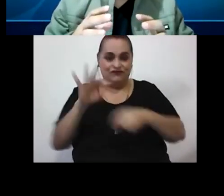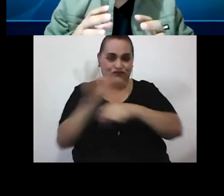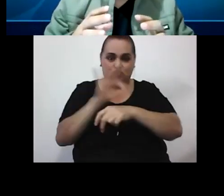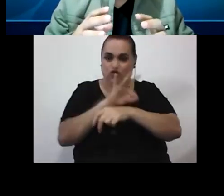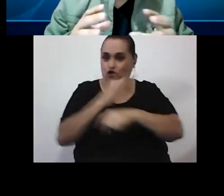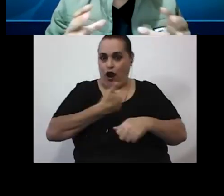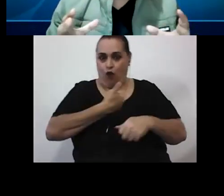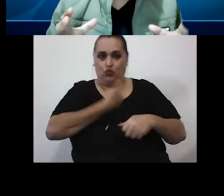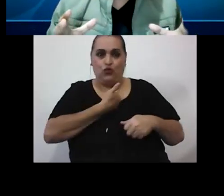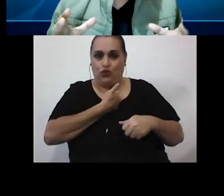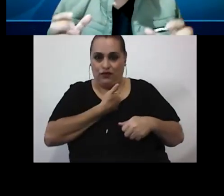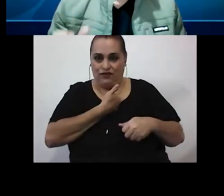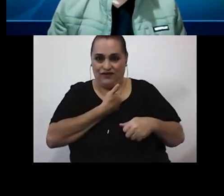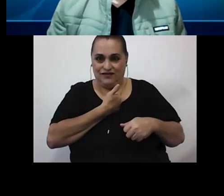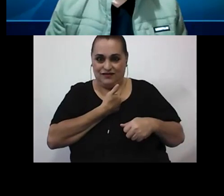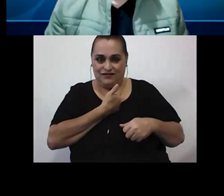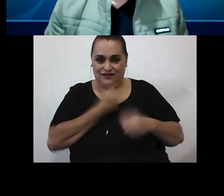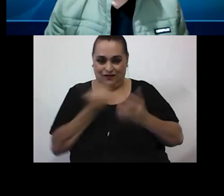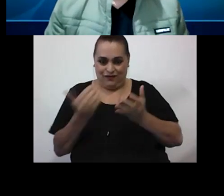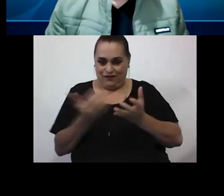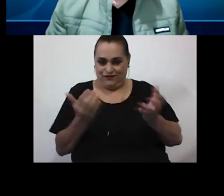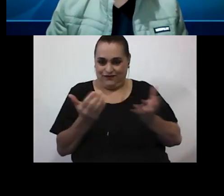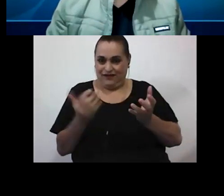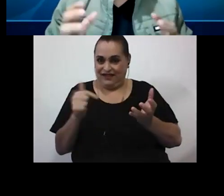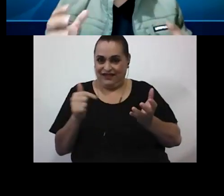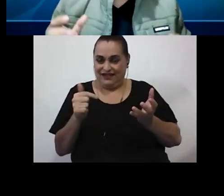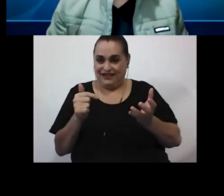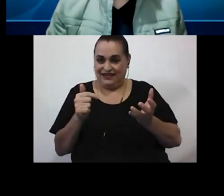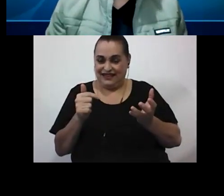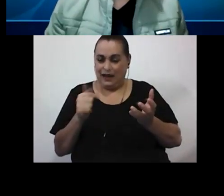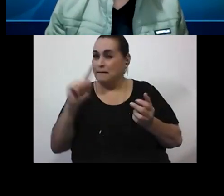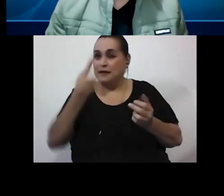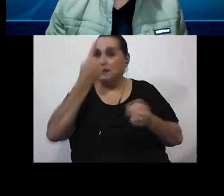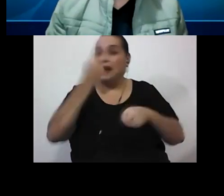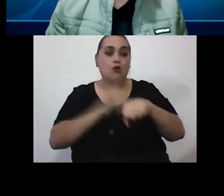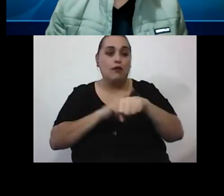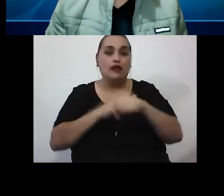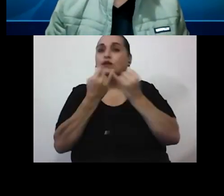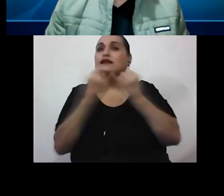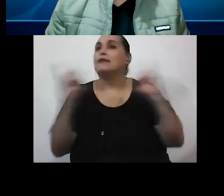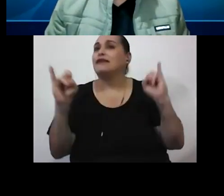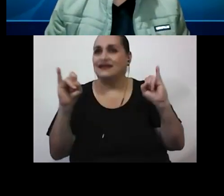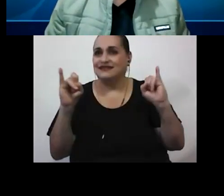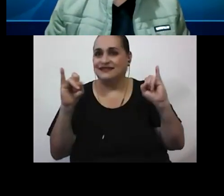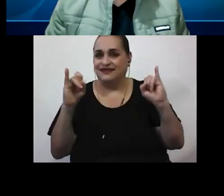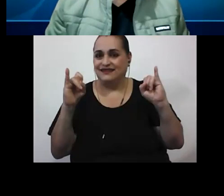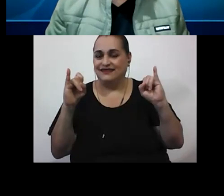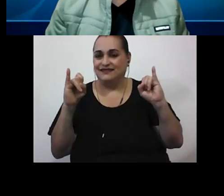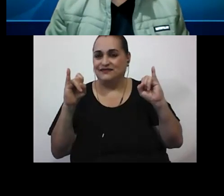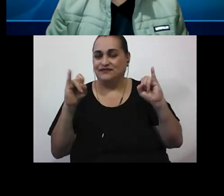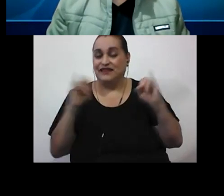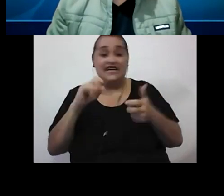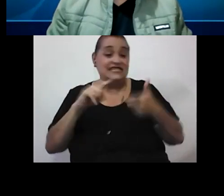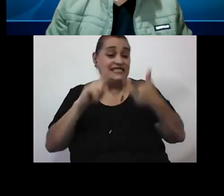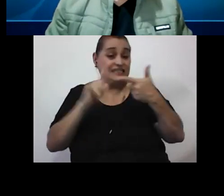autónomamente por sí mismo, y es el primer momento de independencia. El segundo